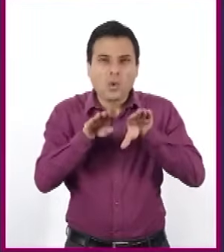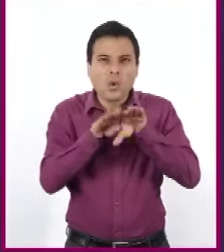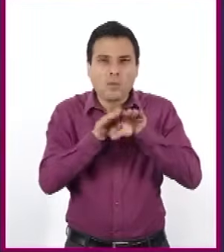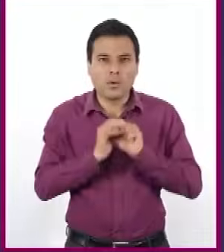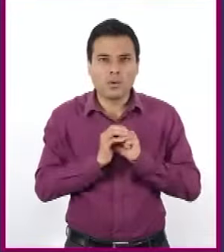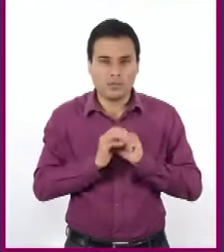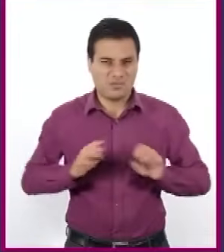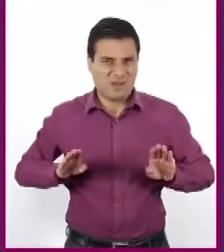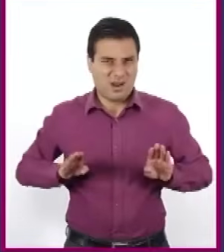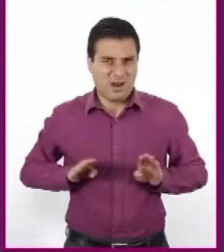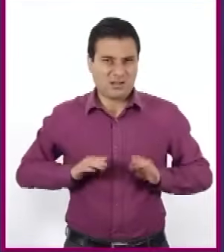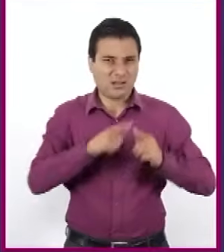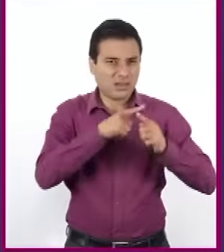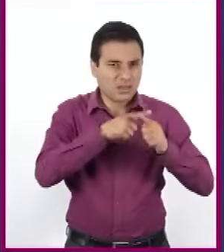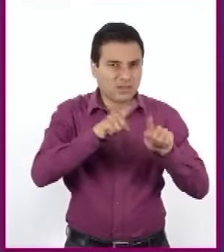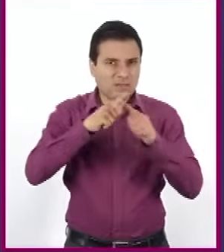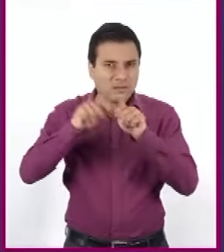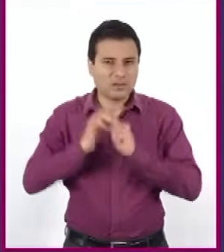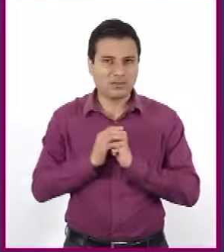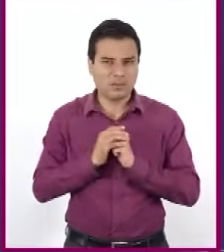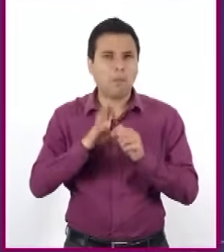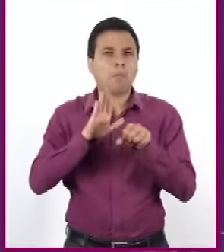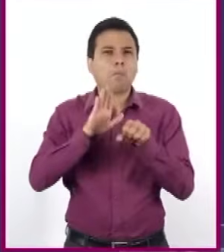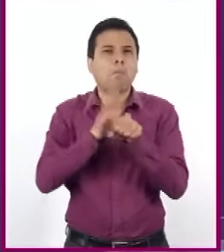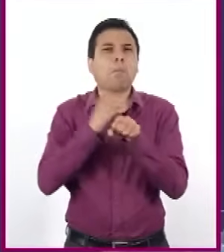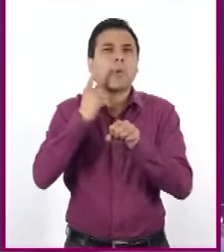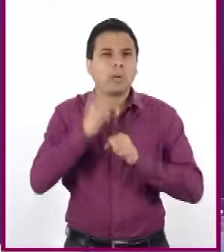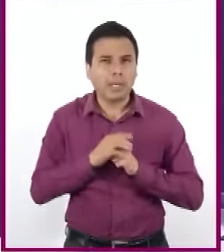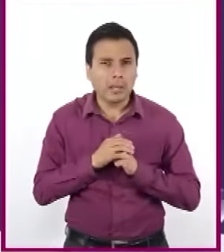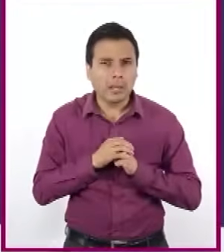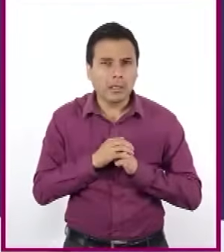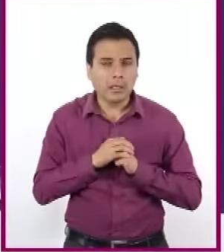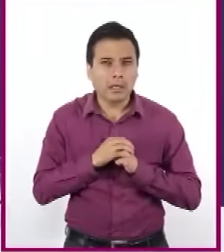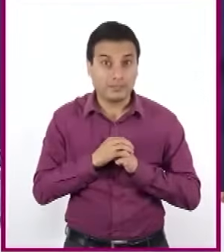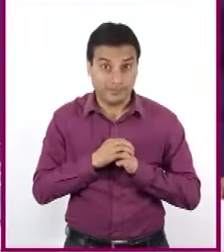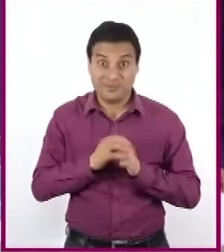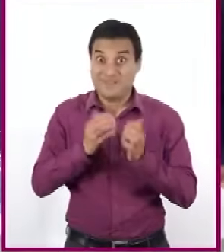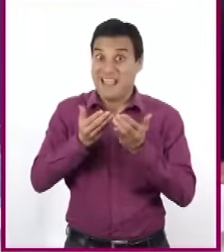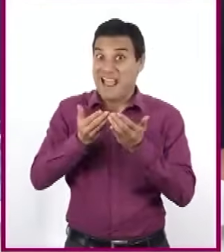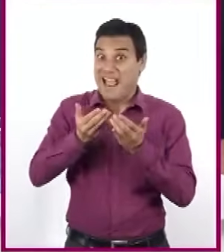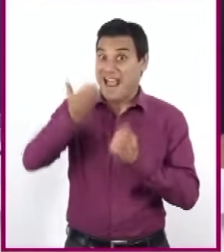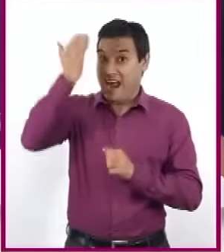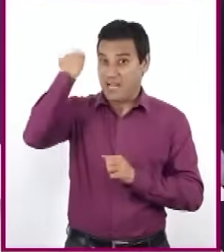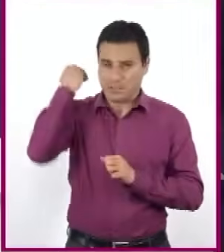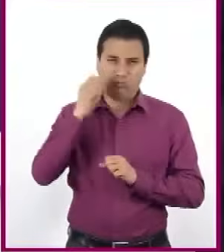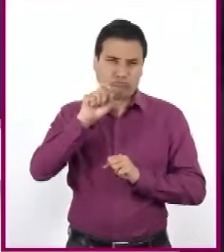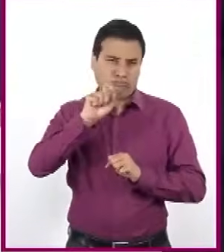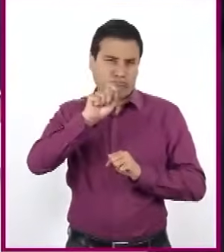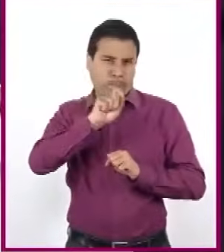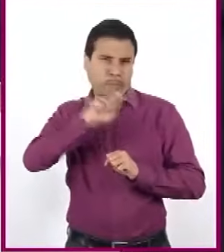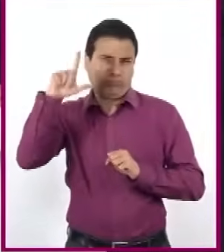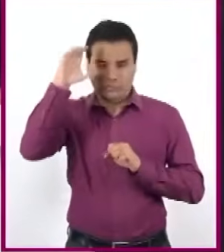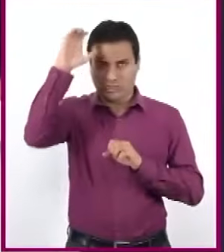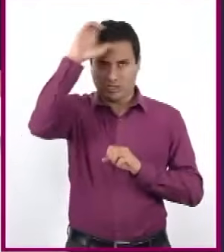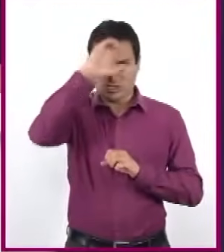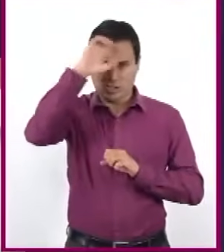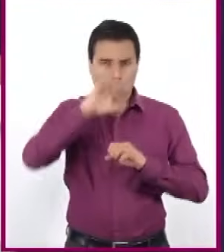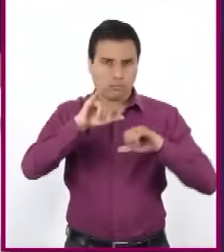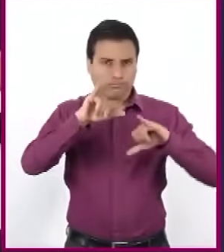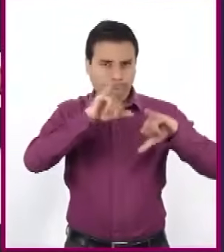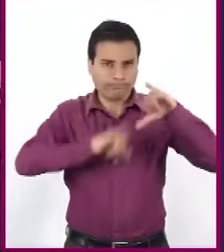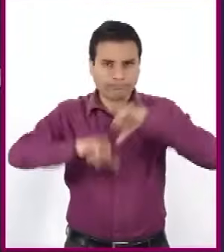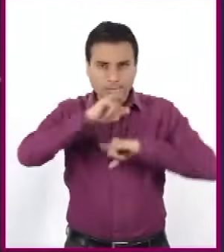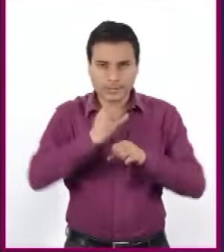propiedades. Estas preguntas no son nuevas en la ciencia. A lo largo de la historia, los científicos se han encargado de